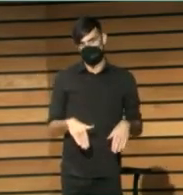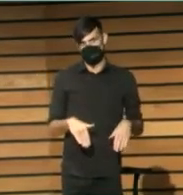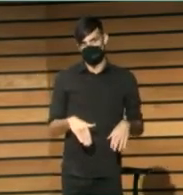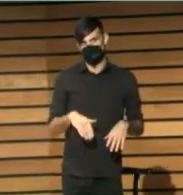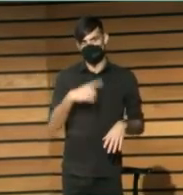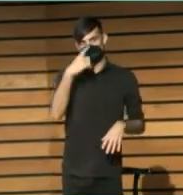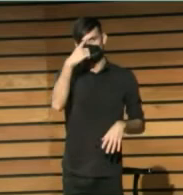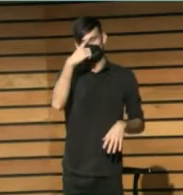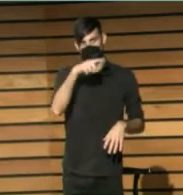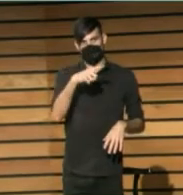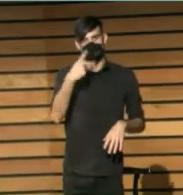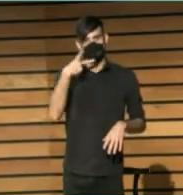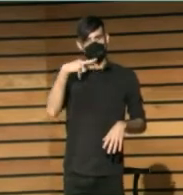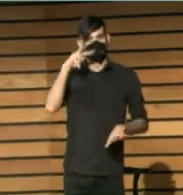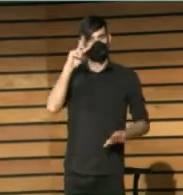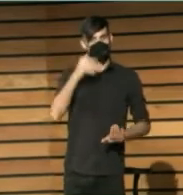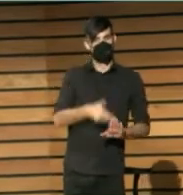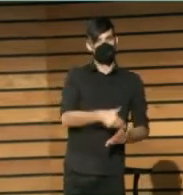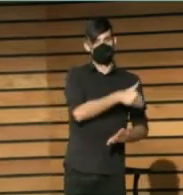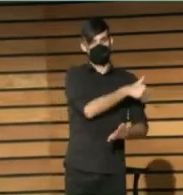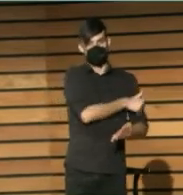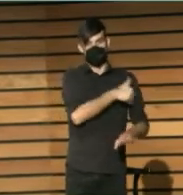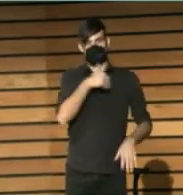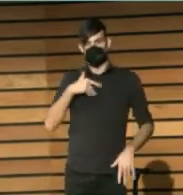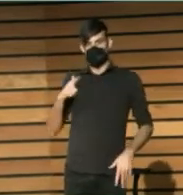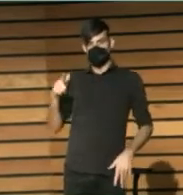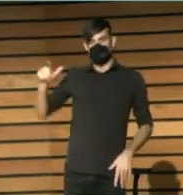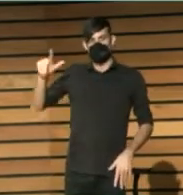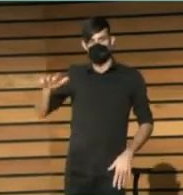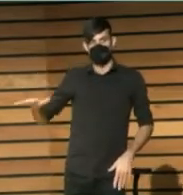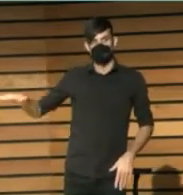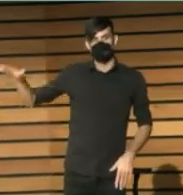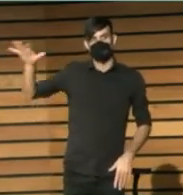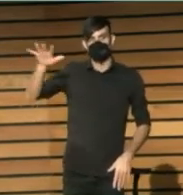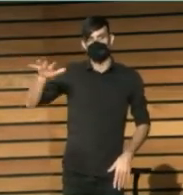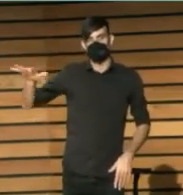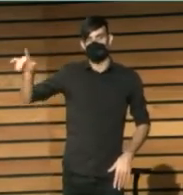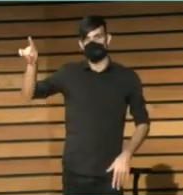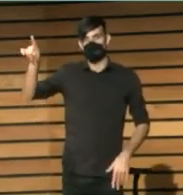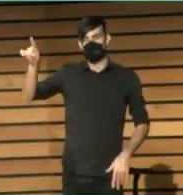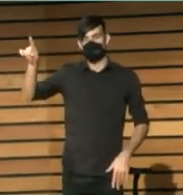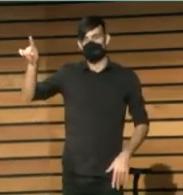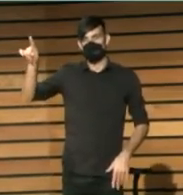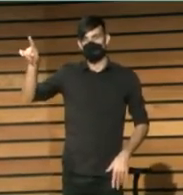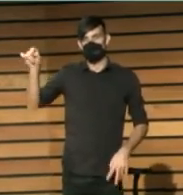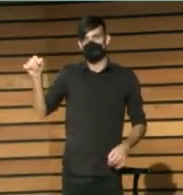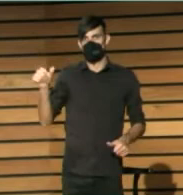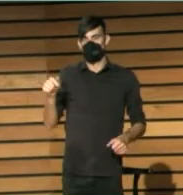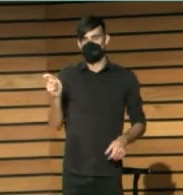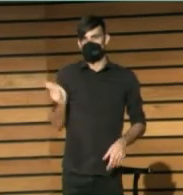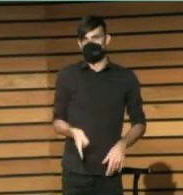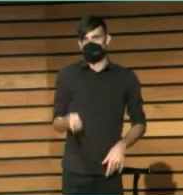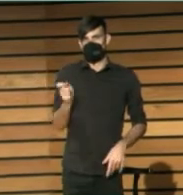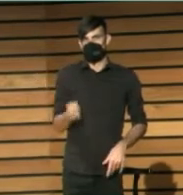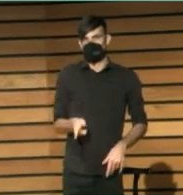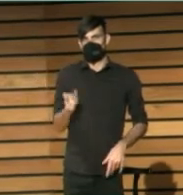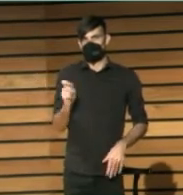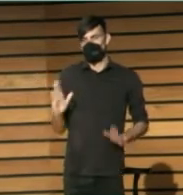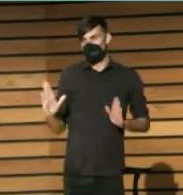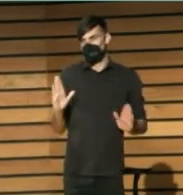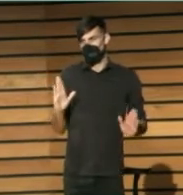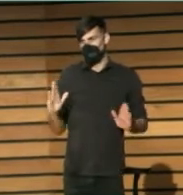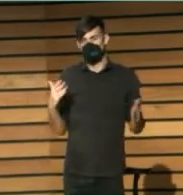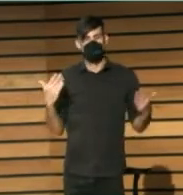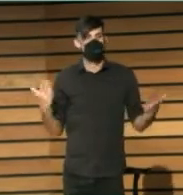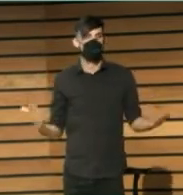venía de un lugar y de una existencia muy común entonces, que era la de